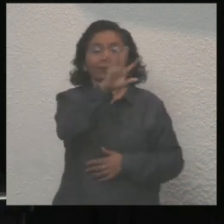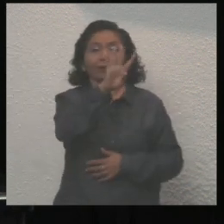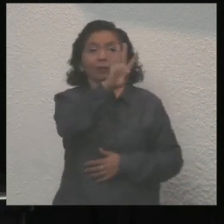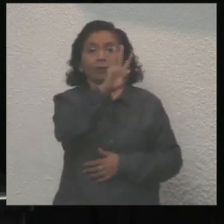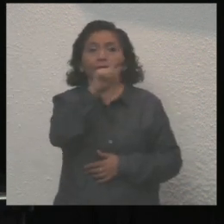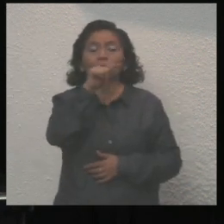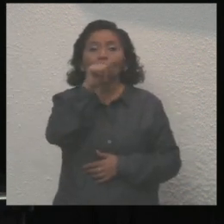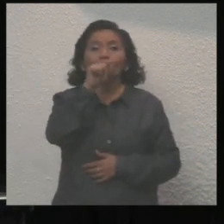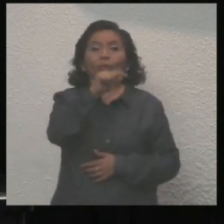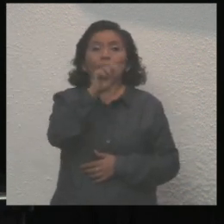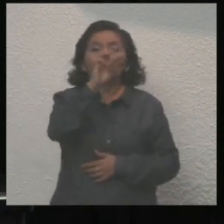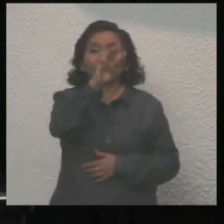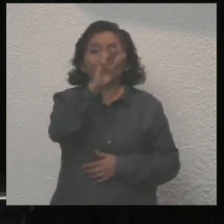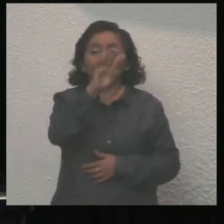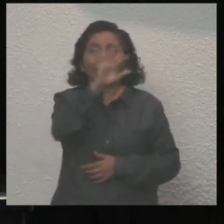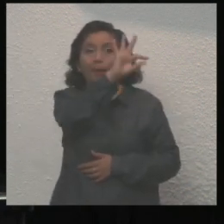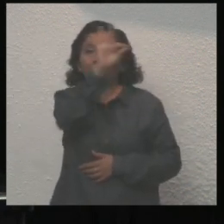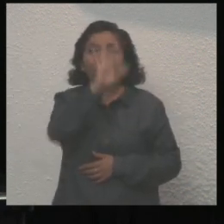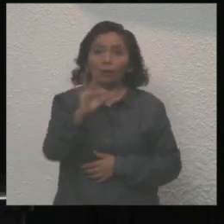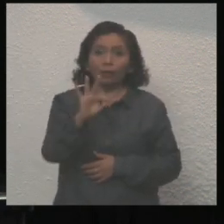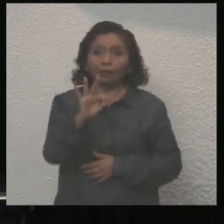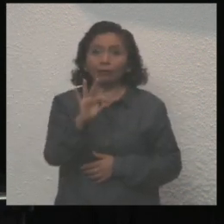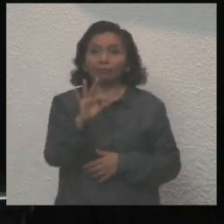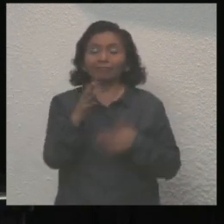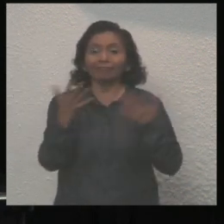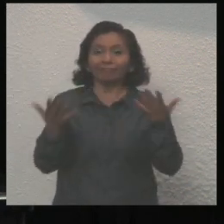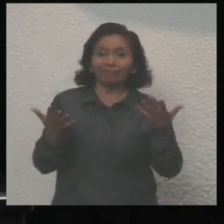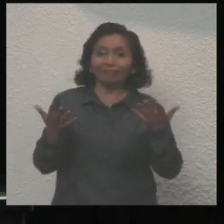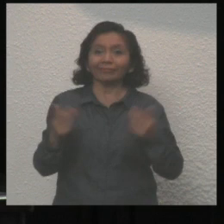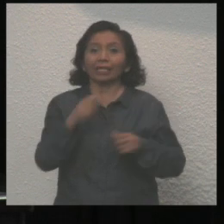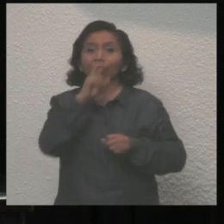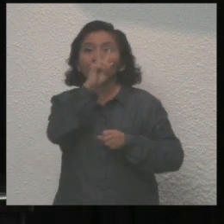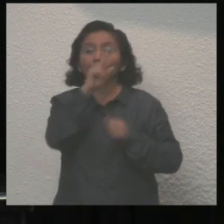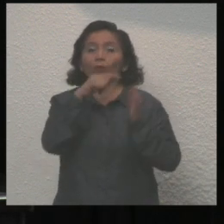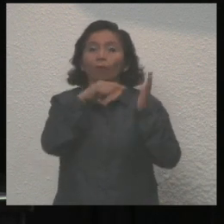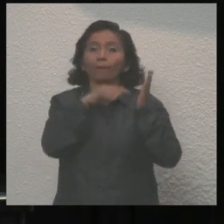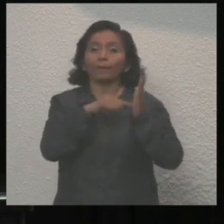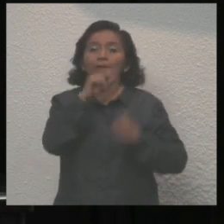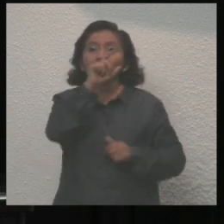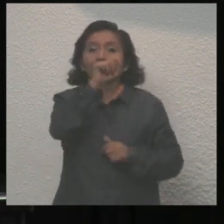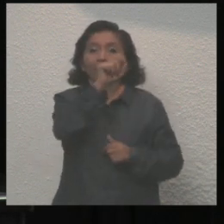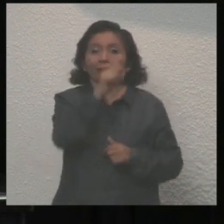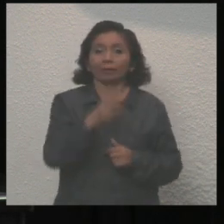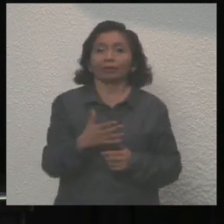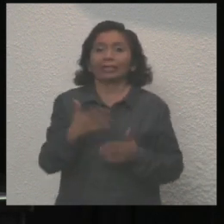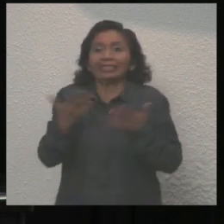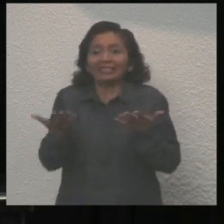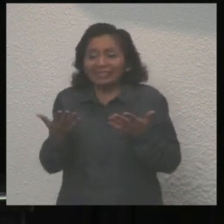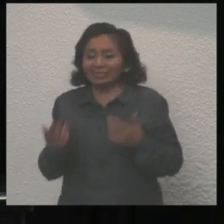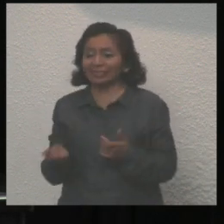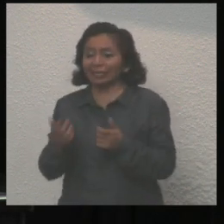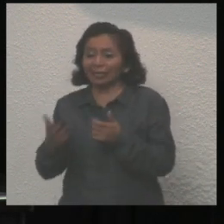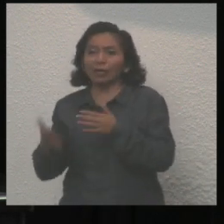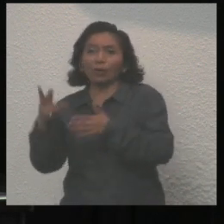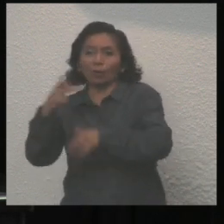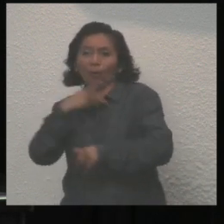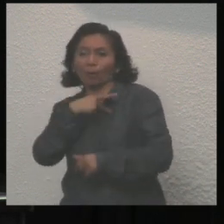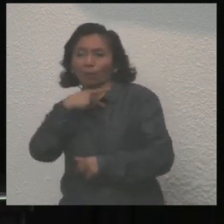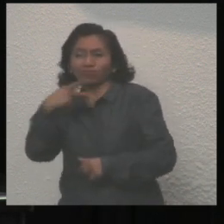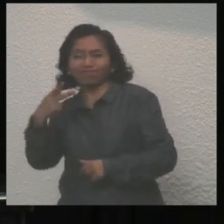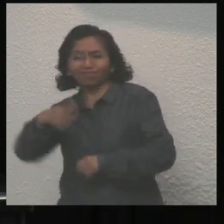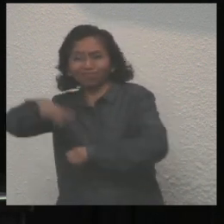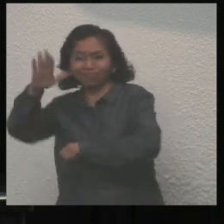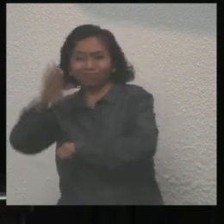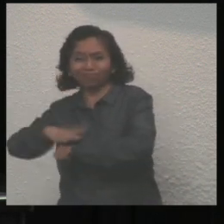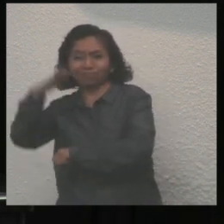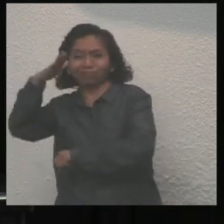en 2020, en el caso de la primera, y el de extrema de 9.9% al